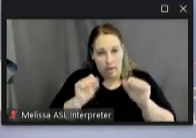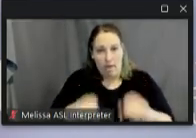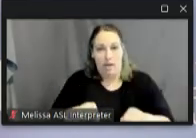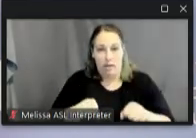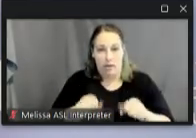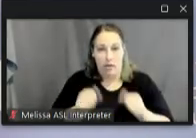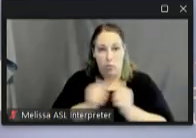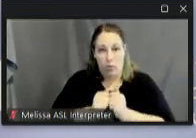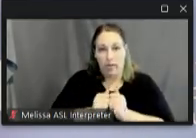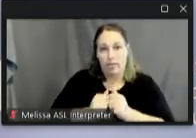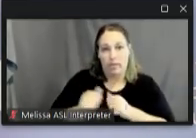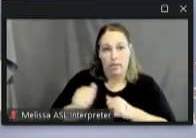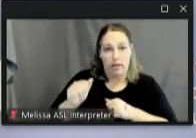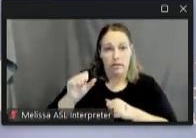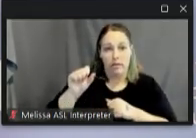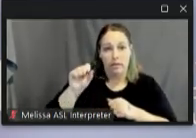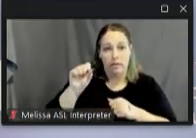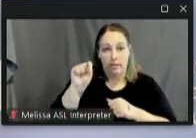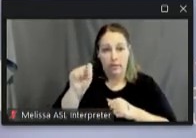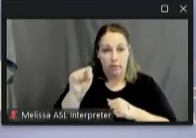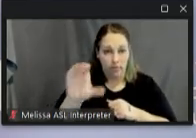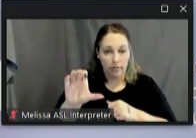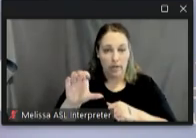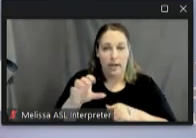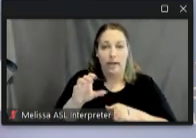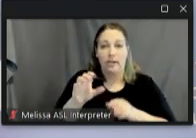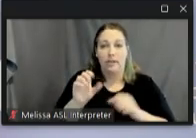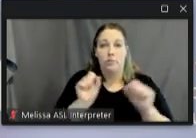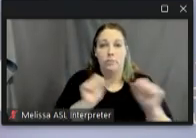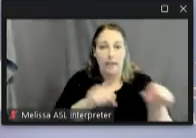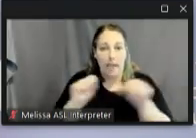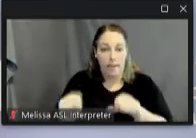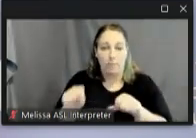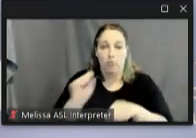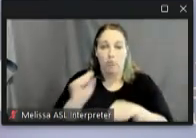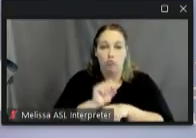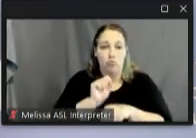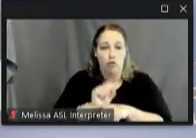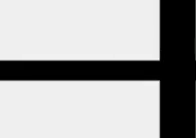Muchísimas gracias. Damos por terminada esta audiencia.